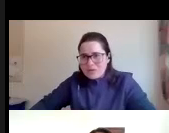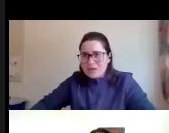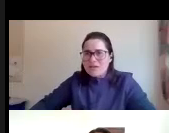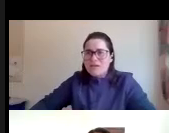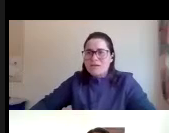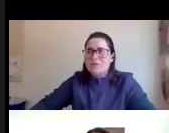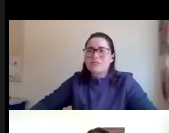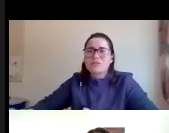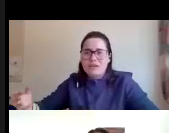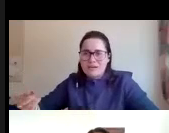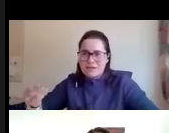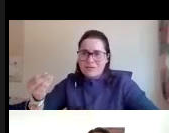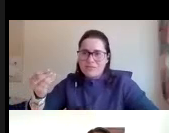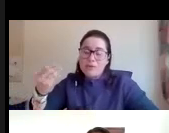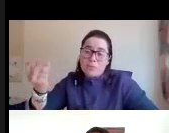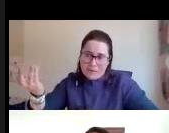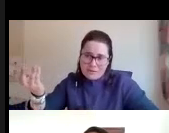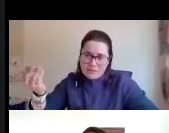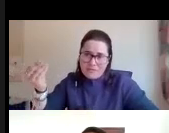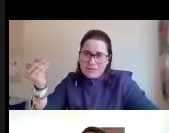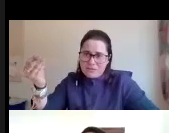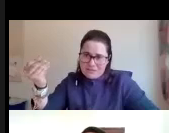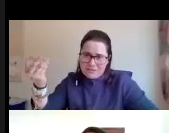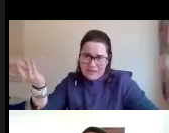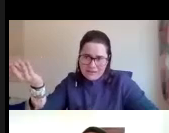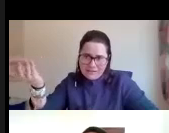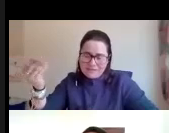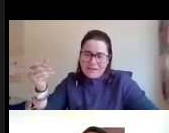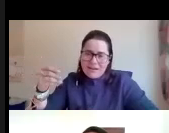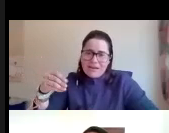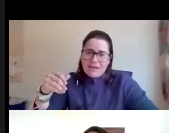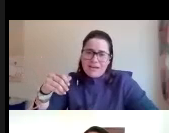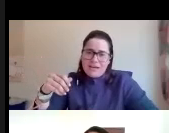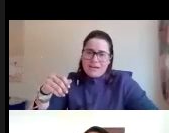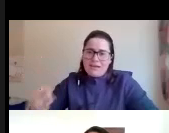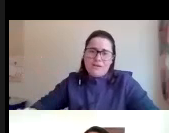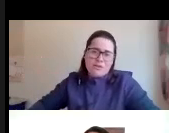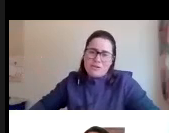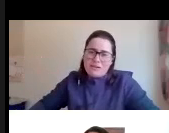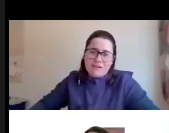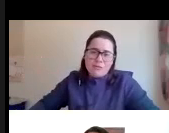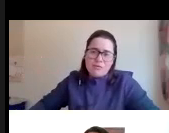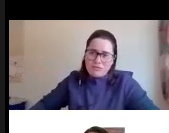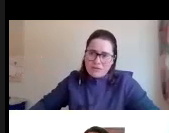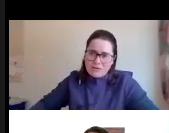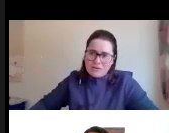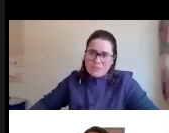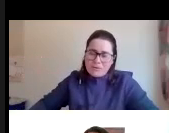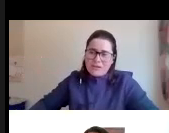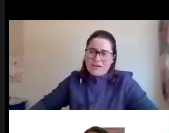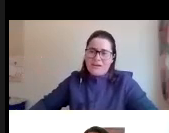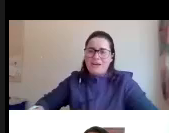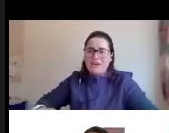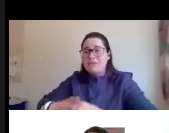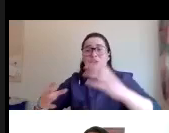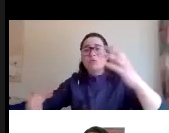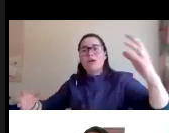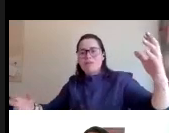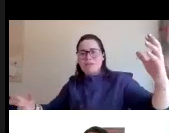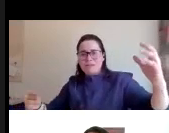turbio, con mucha fitoplancton, se llama, que son estas algas, y cuando llega a ser eutrófico, puede